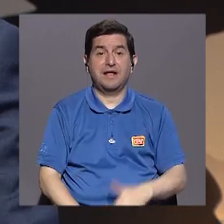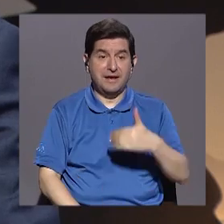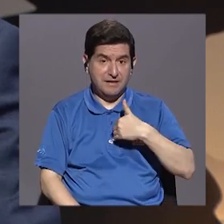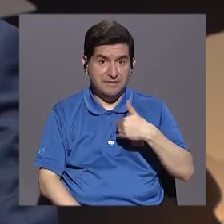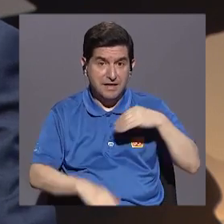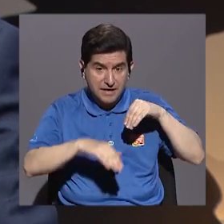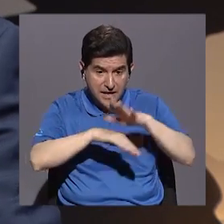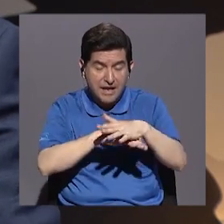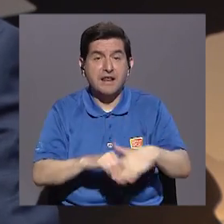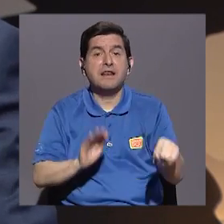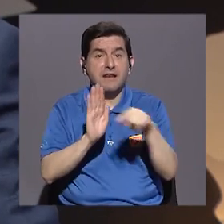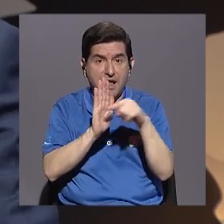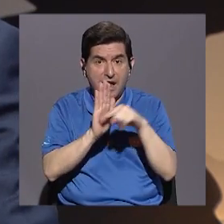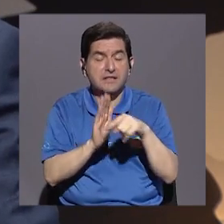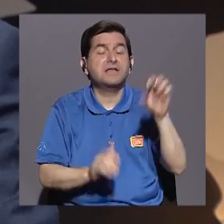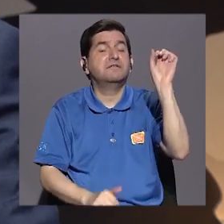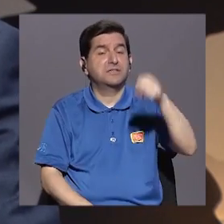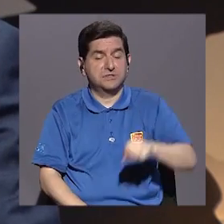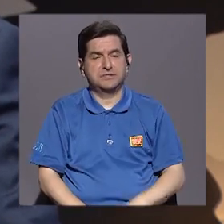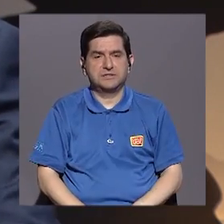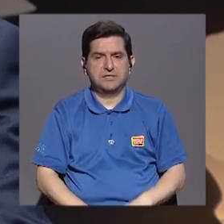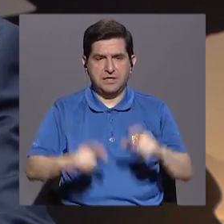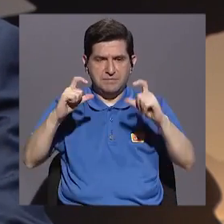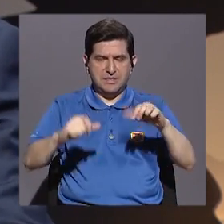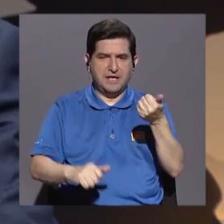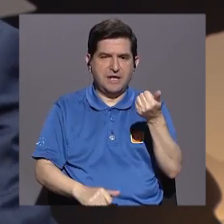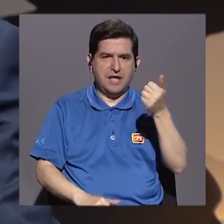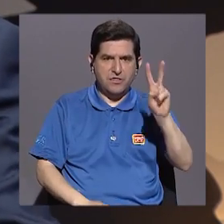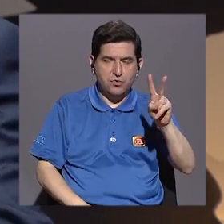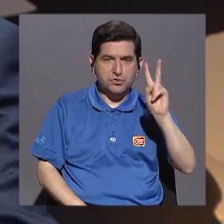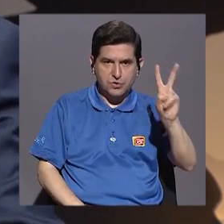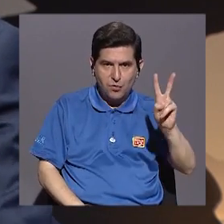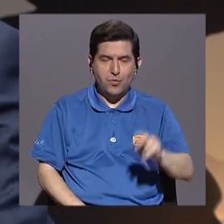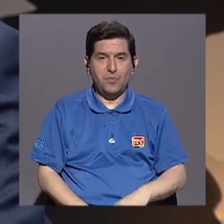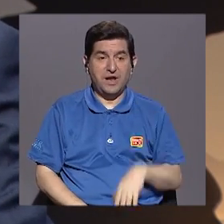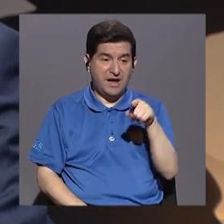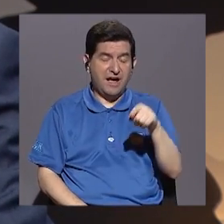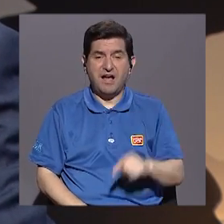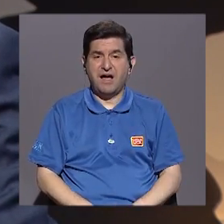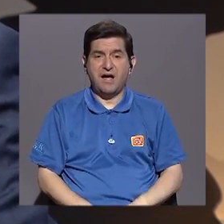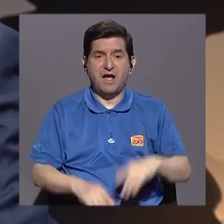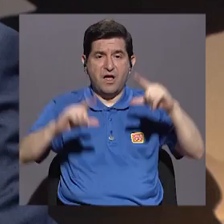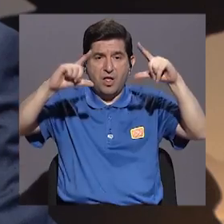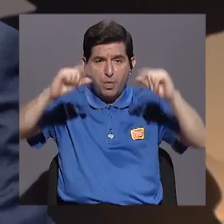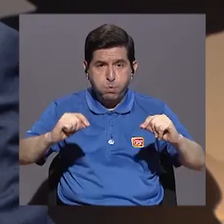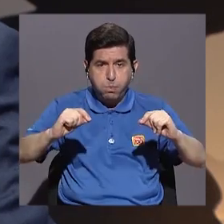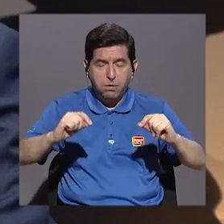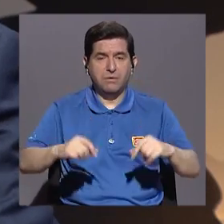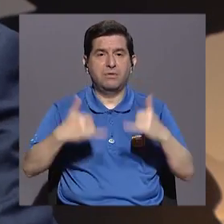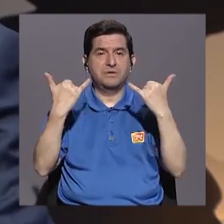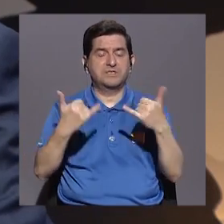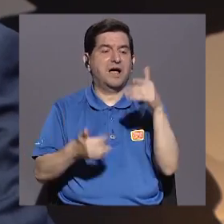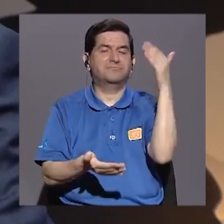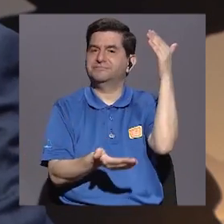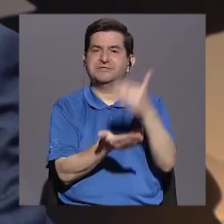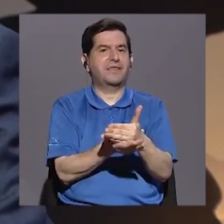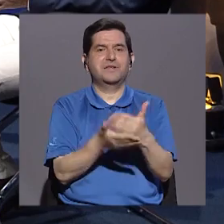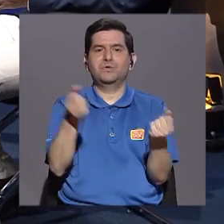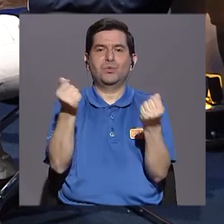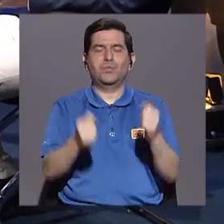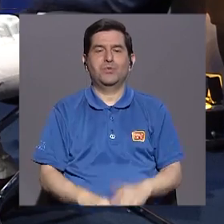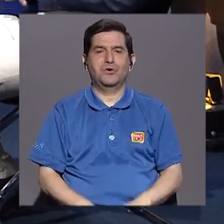tiene sus repercusiones negativas en el tema porque si la batería de 12 voltios muere en algún momento ya que ya está